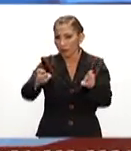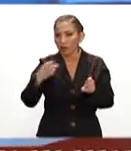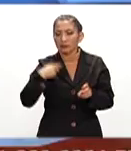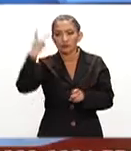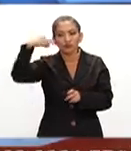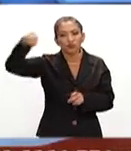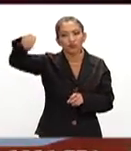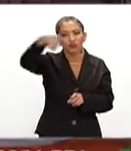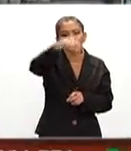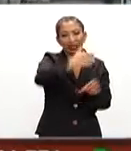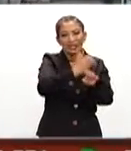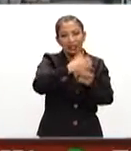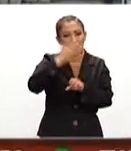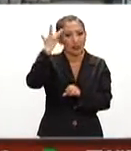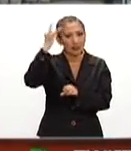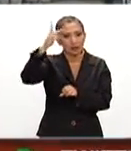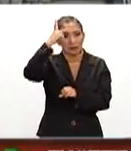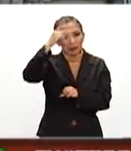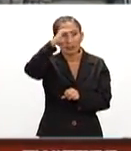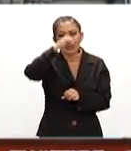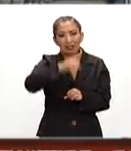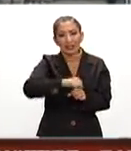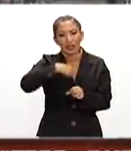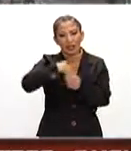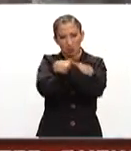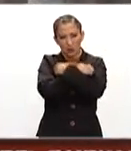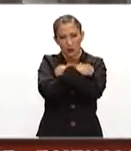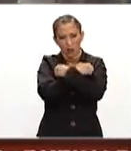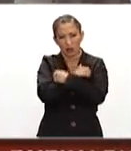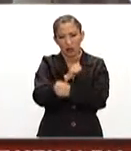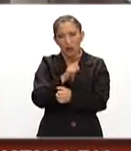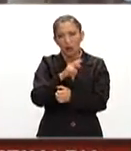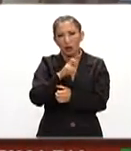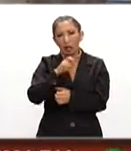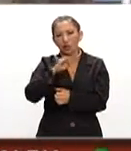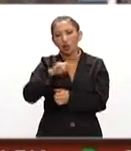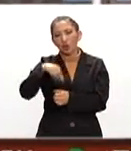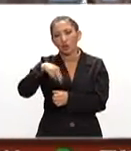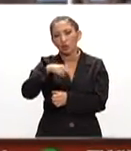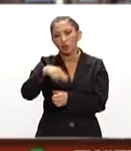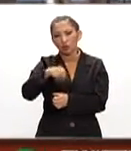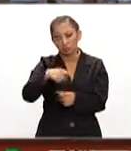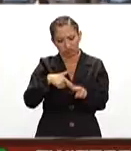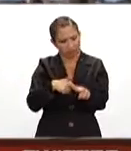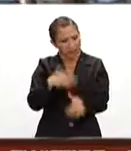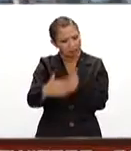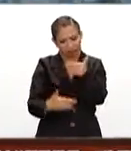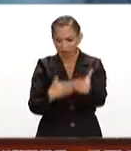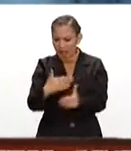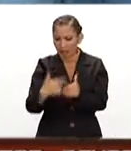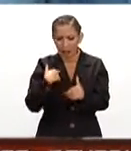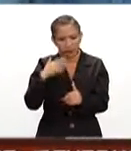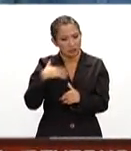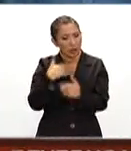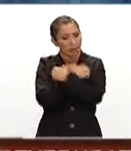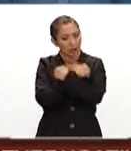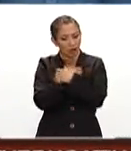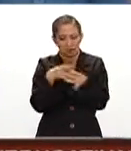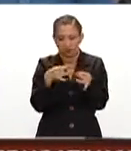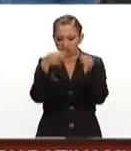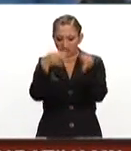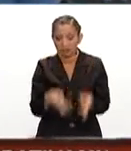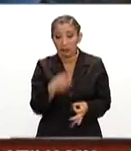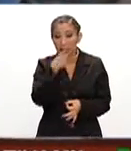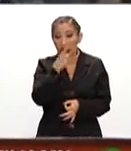gira de trabajo por el Estado de San Luis Potosí, el secretario de Educación Pública, Aurelio Nuño, aseguró que se avanza de manera firme hacia una educación de